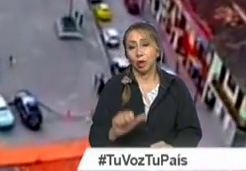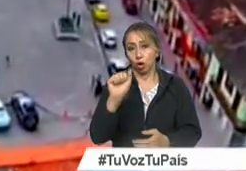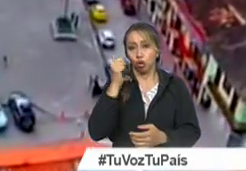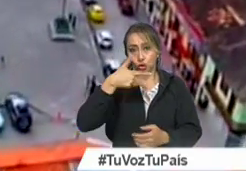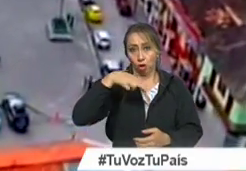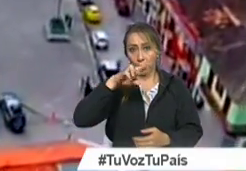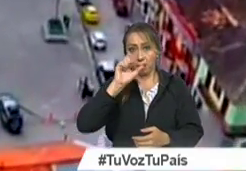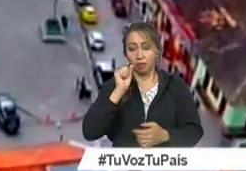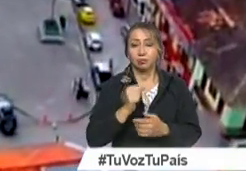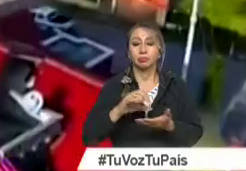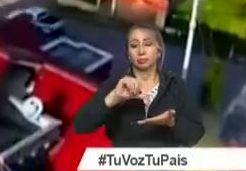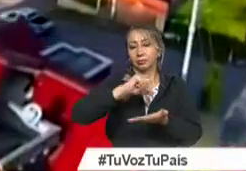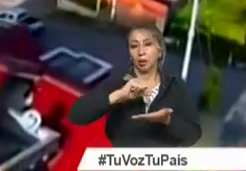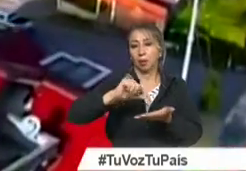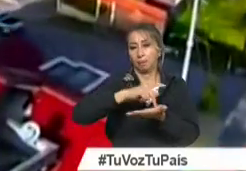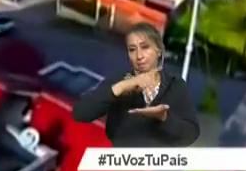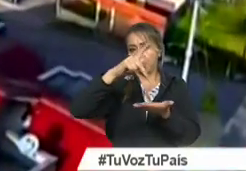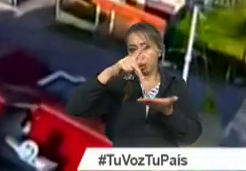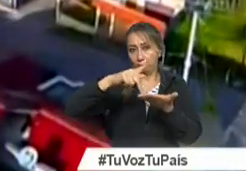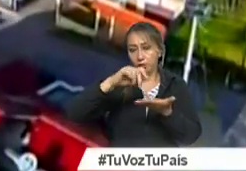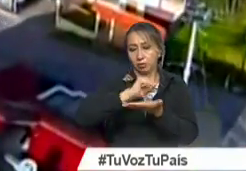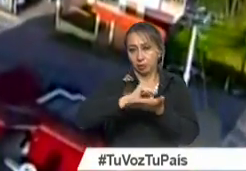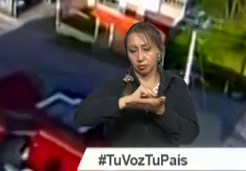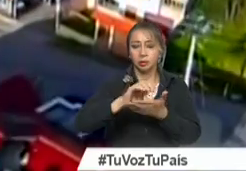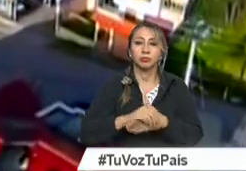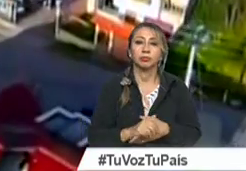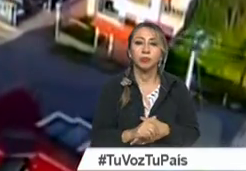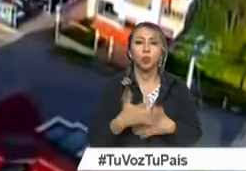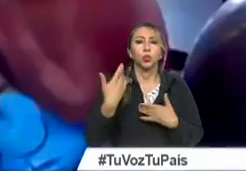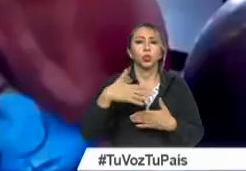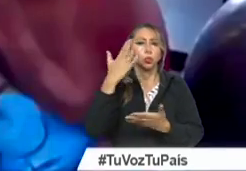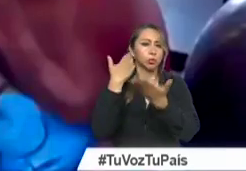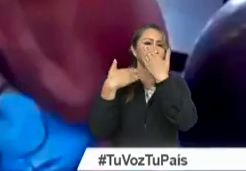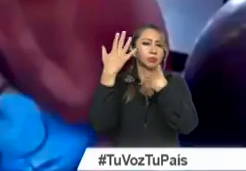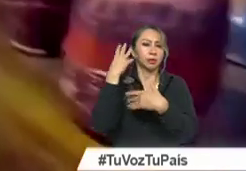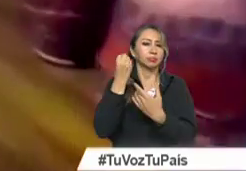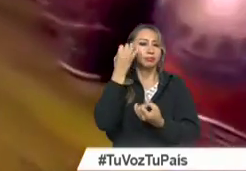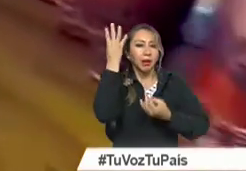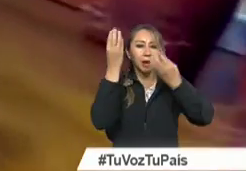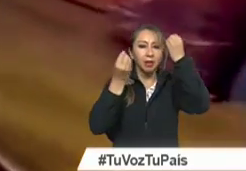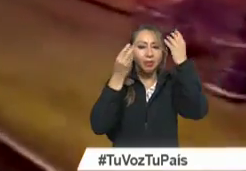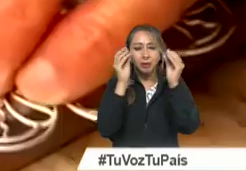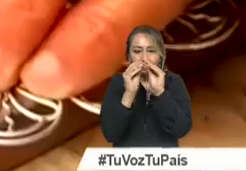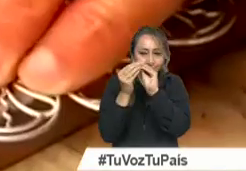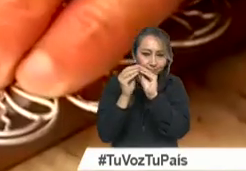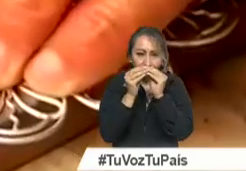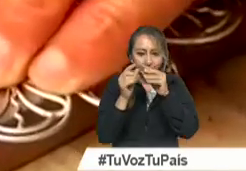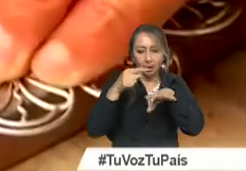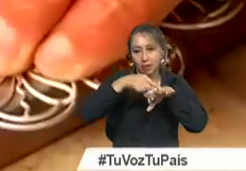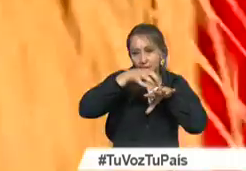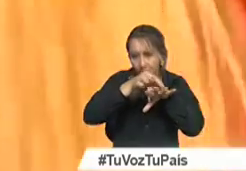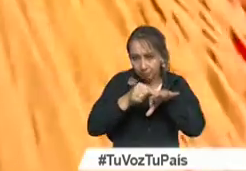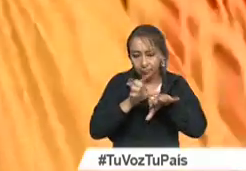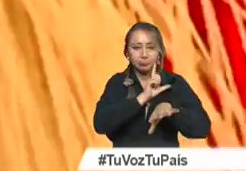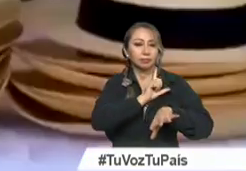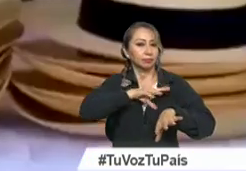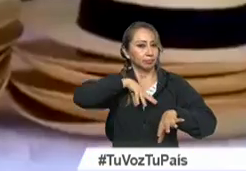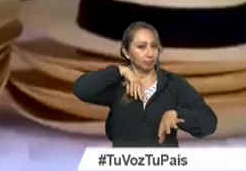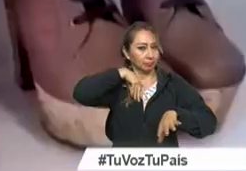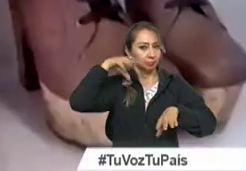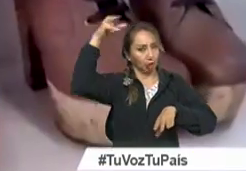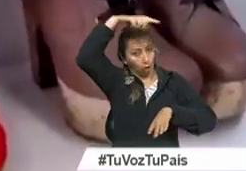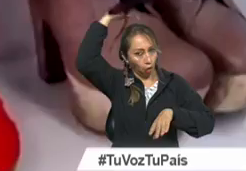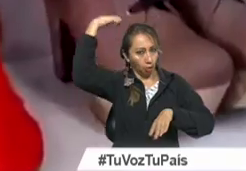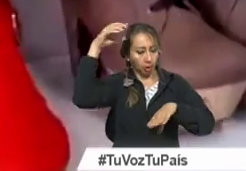ubicado en la provincia del azuay y conocido por su tradición artesanal y creatividad en alfarería orfebrería tejido de paja toquilla